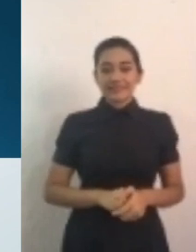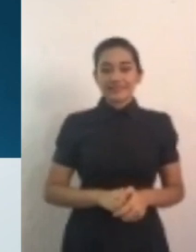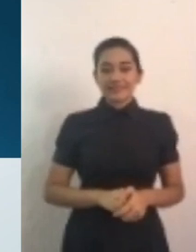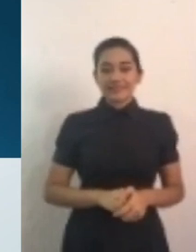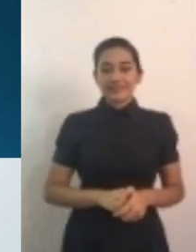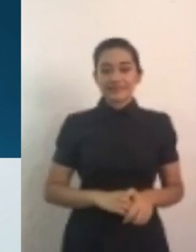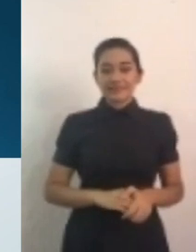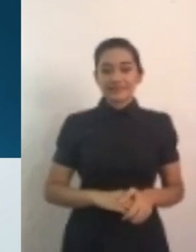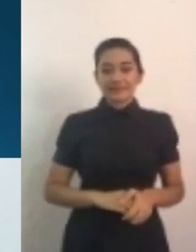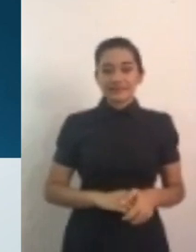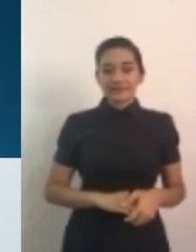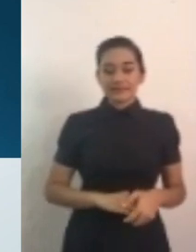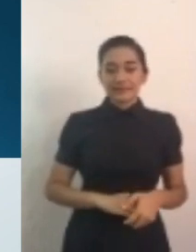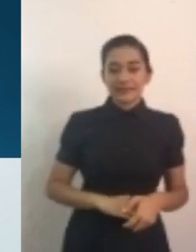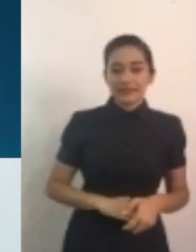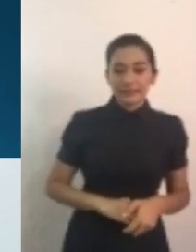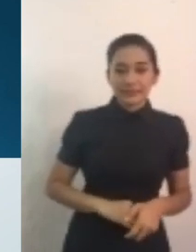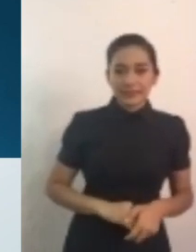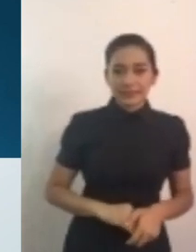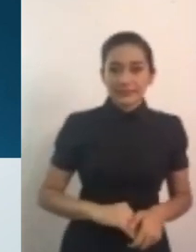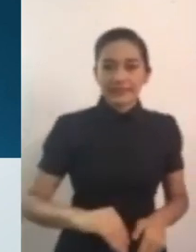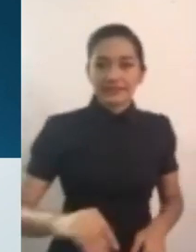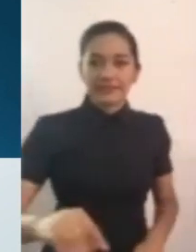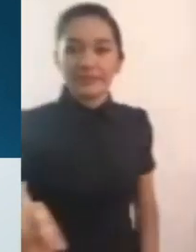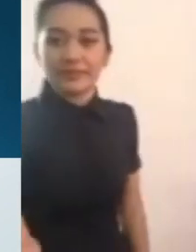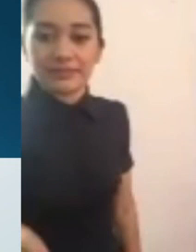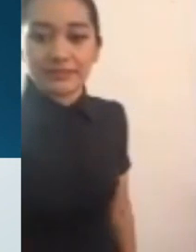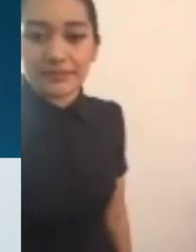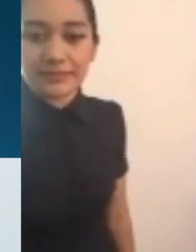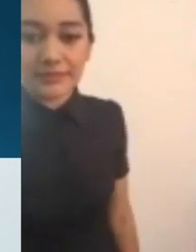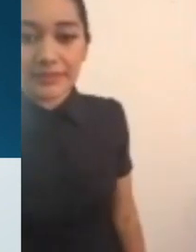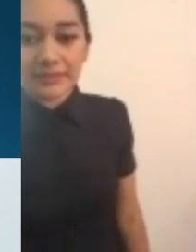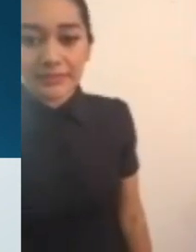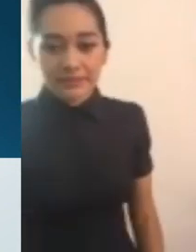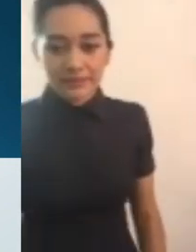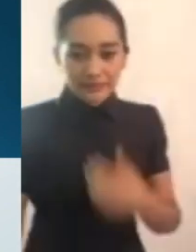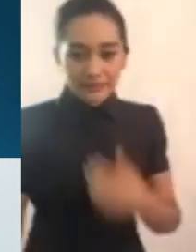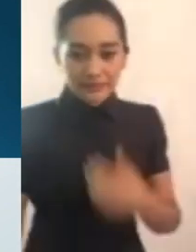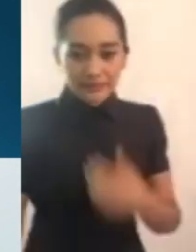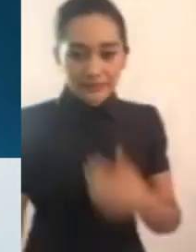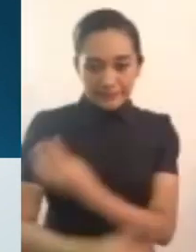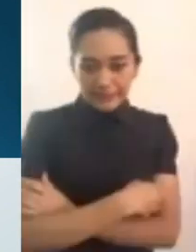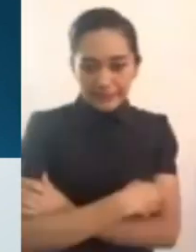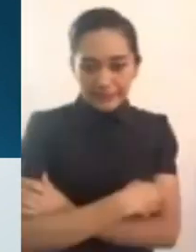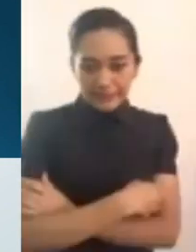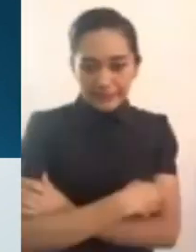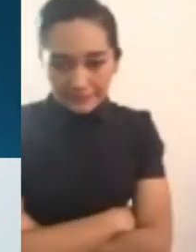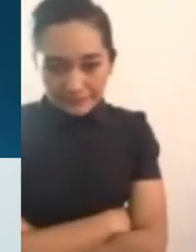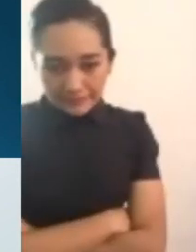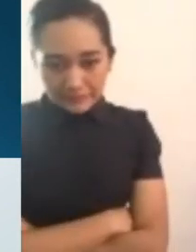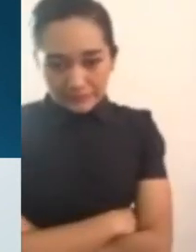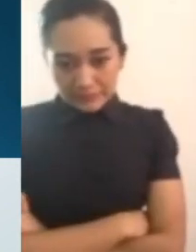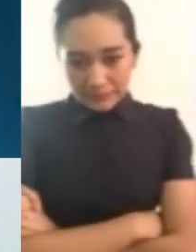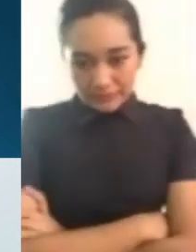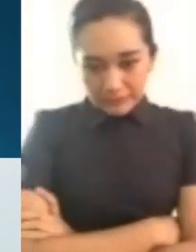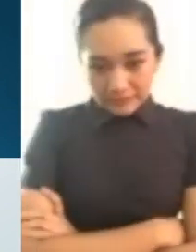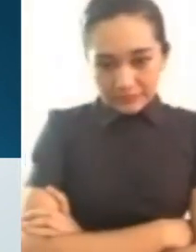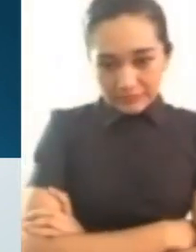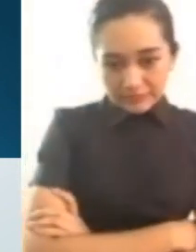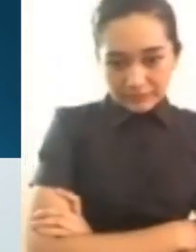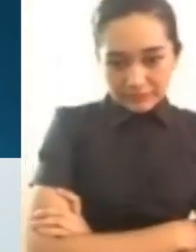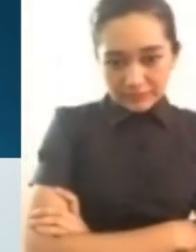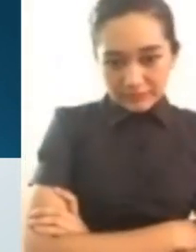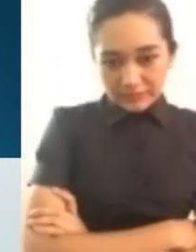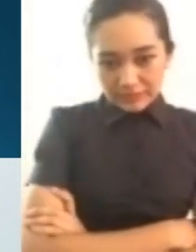etcétera. ¿Por qué? Porque si esto se hace con cuidado y esto se hace de una manera más o menos sistemática, vamos a tener